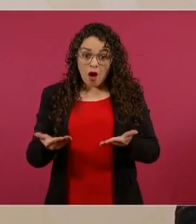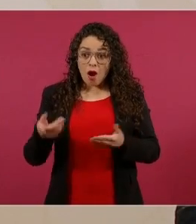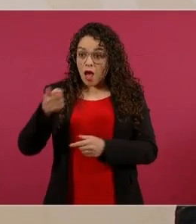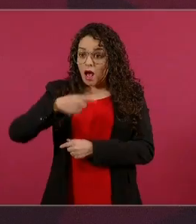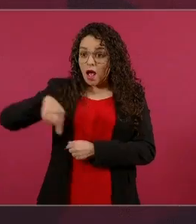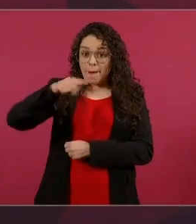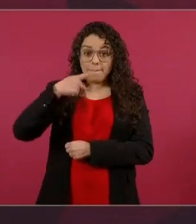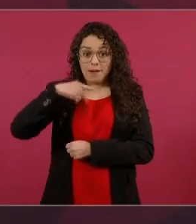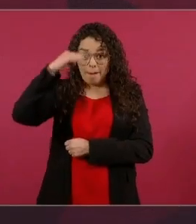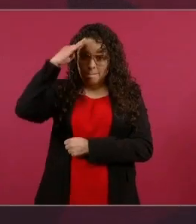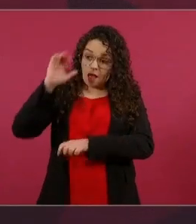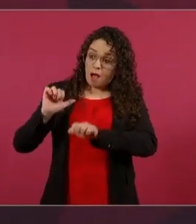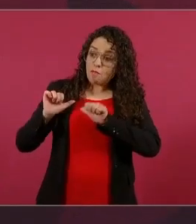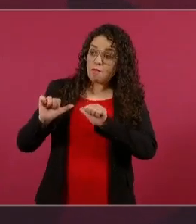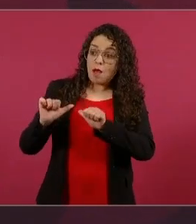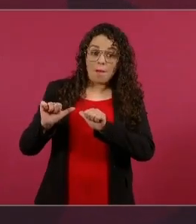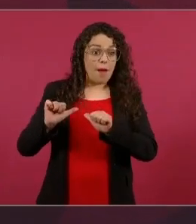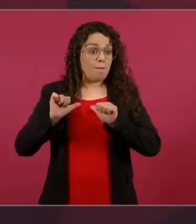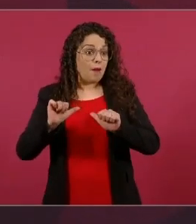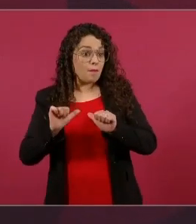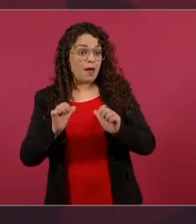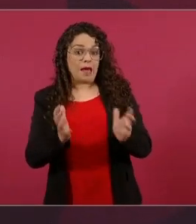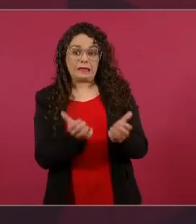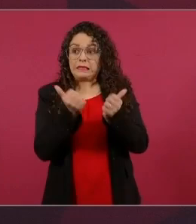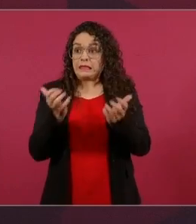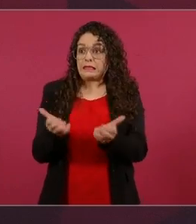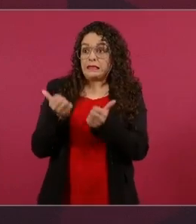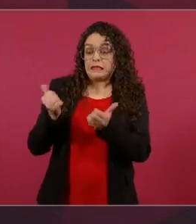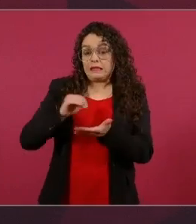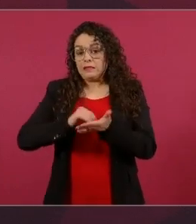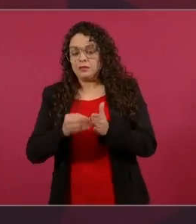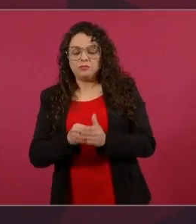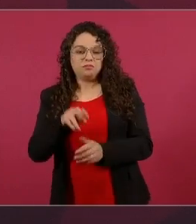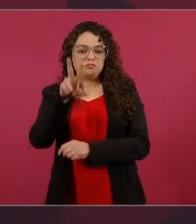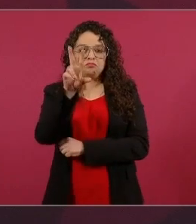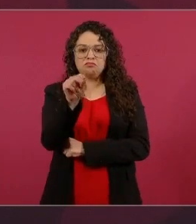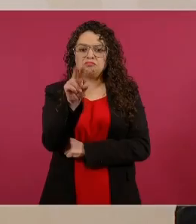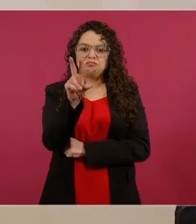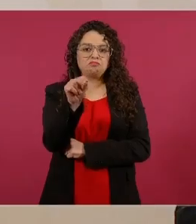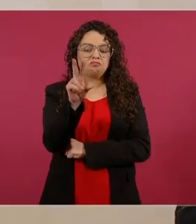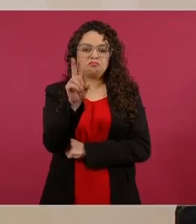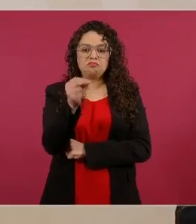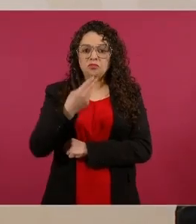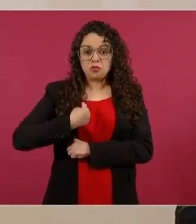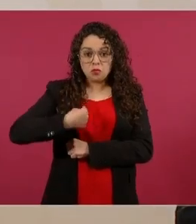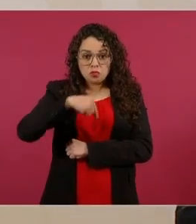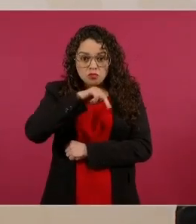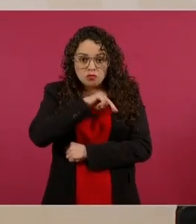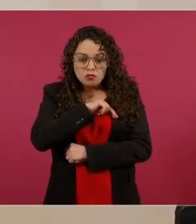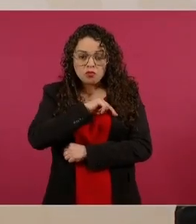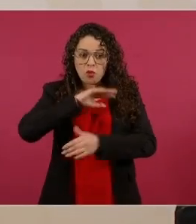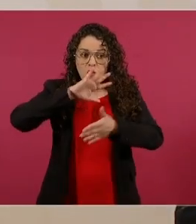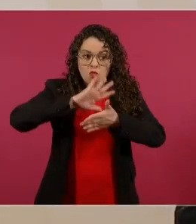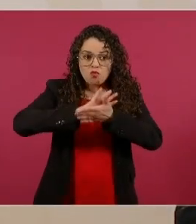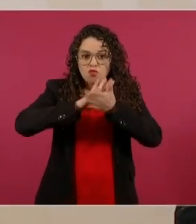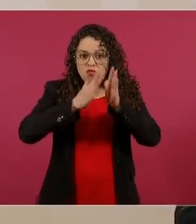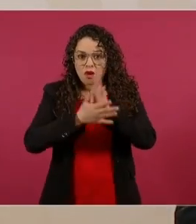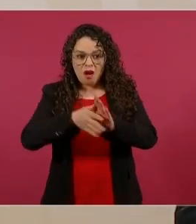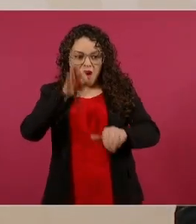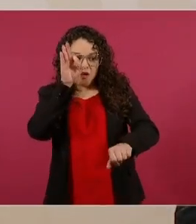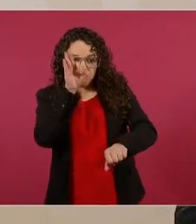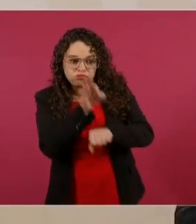nadie nosotros no somos tapadera de nadie Nosotros llegamos